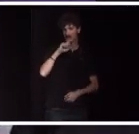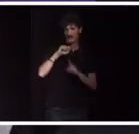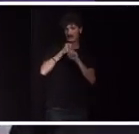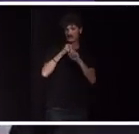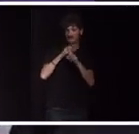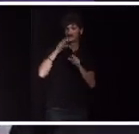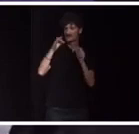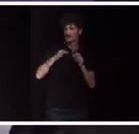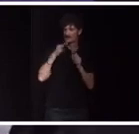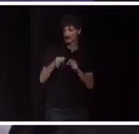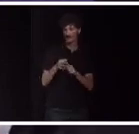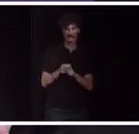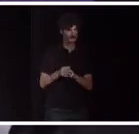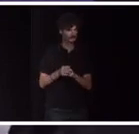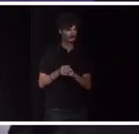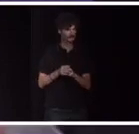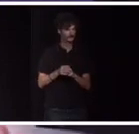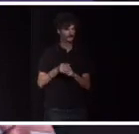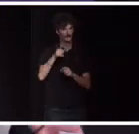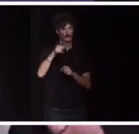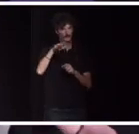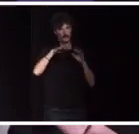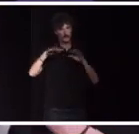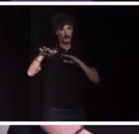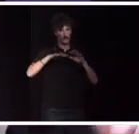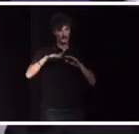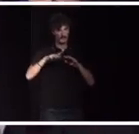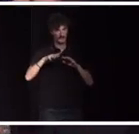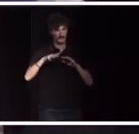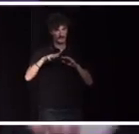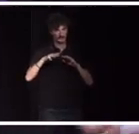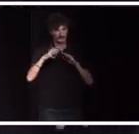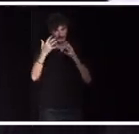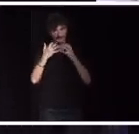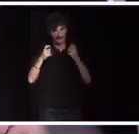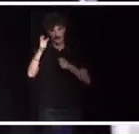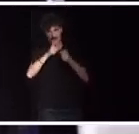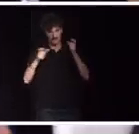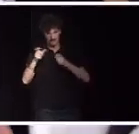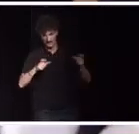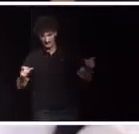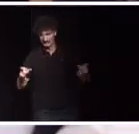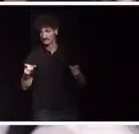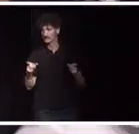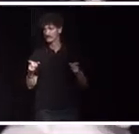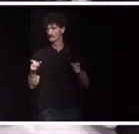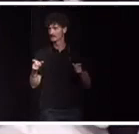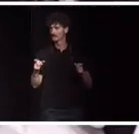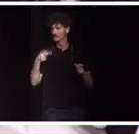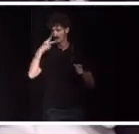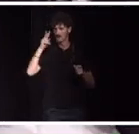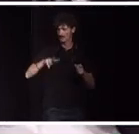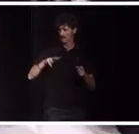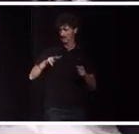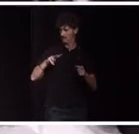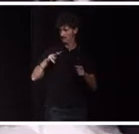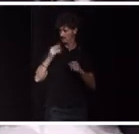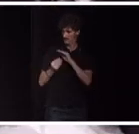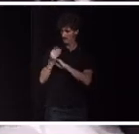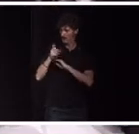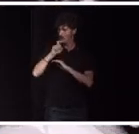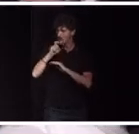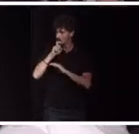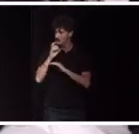porque somos una fuerza o un movimiento ciudadano, vamos a reconocernos en cómo nacimos, en nuestra